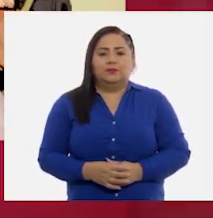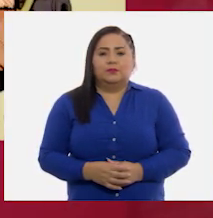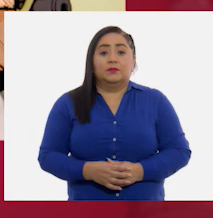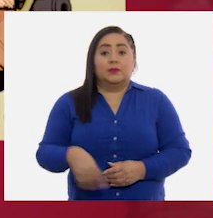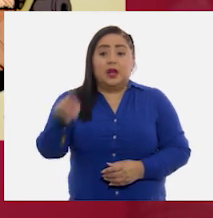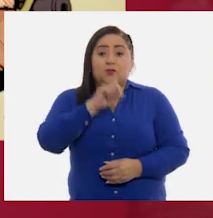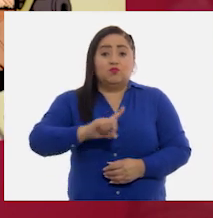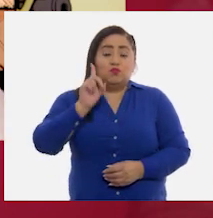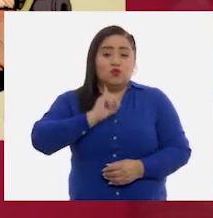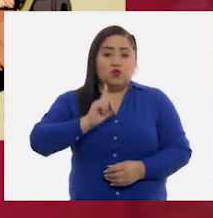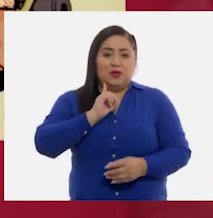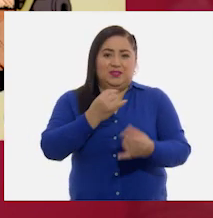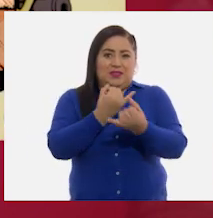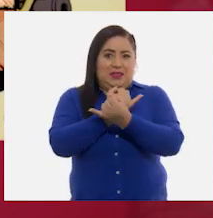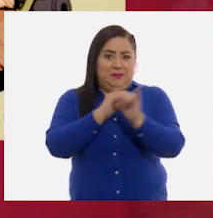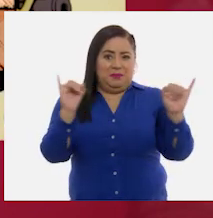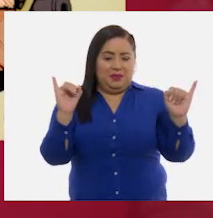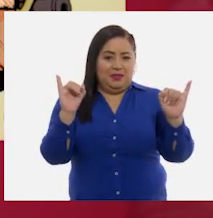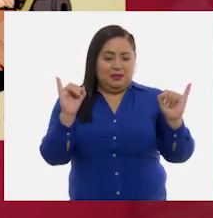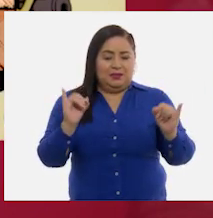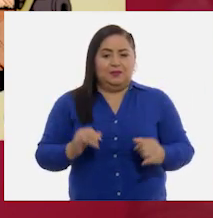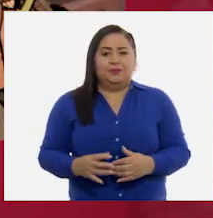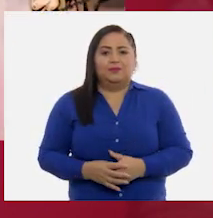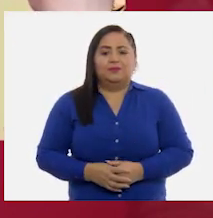Las mujeres de la independencia.